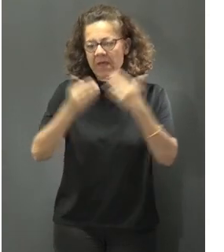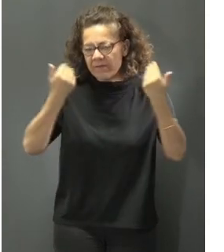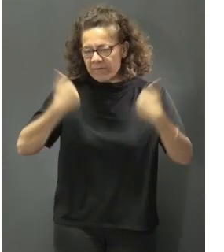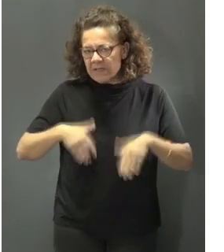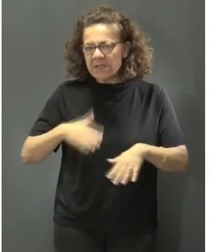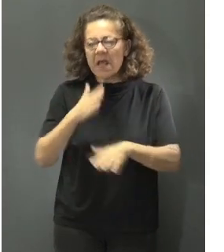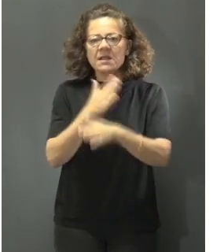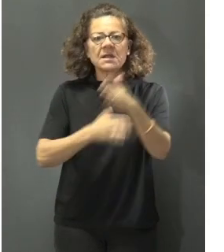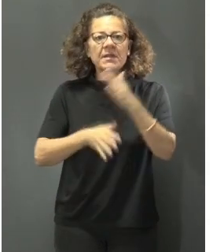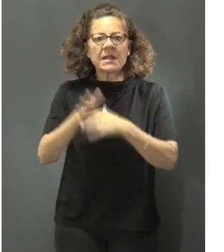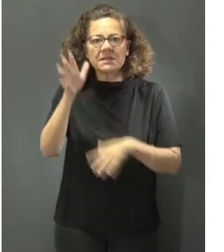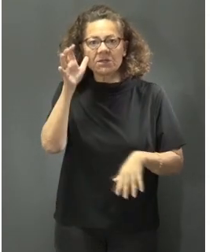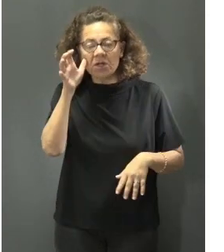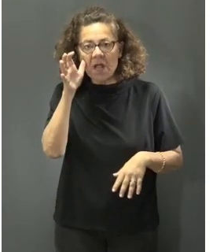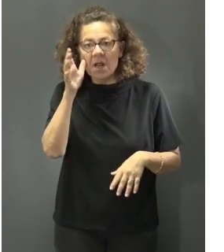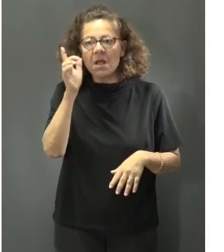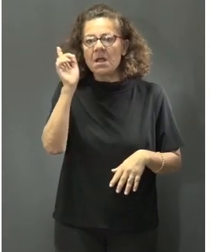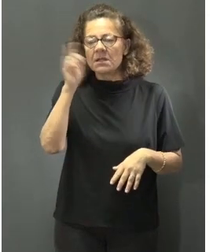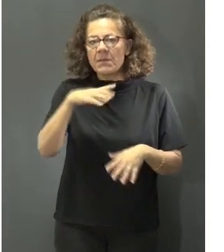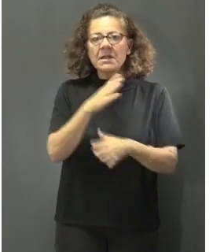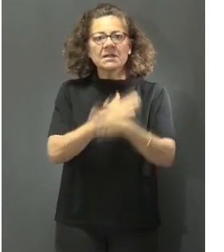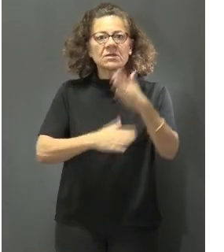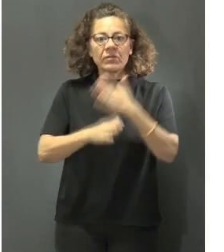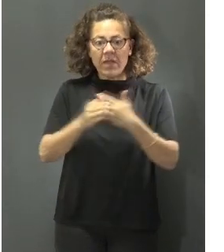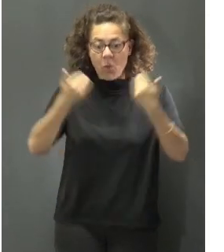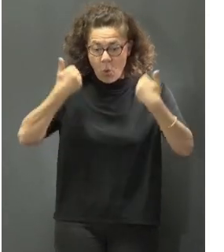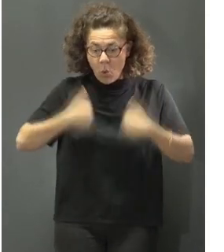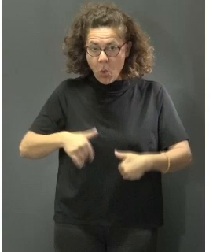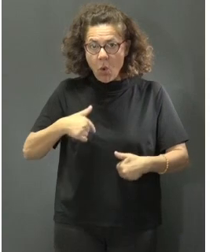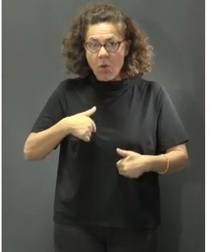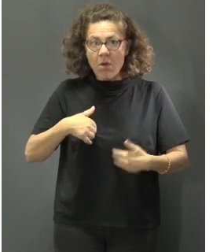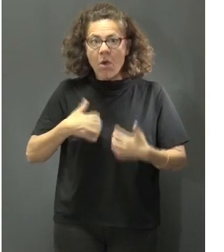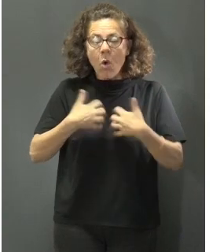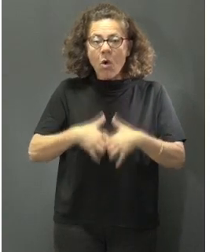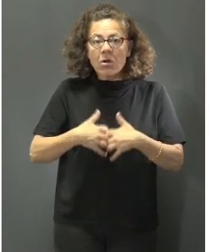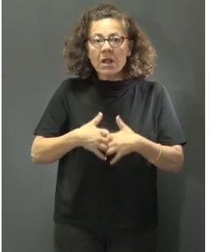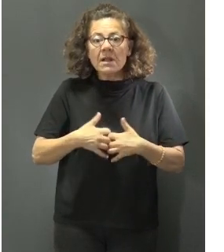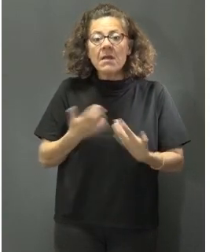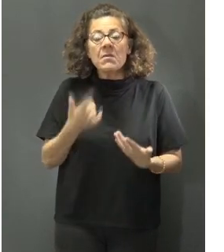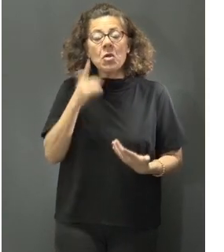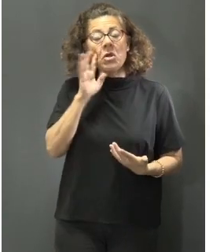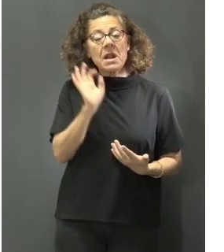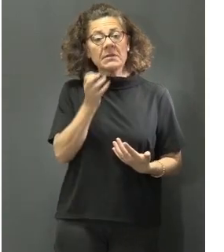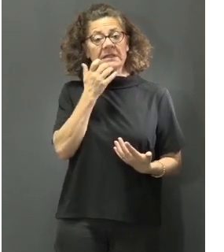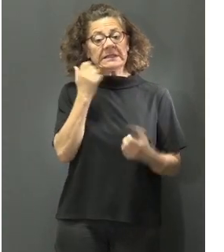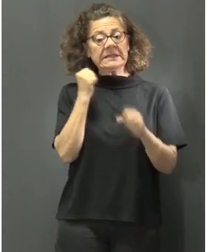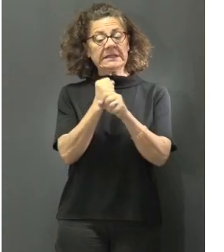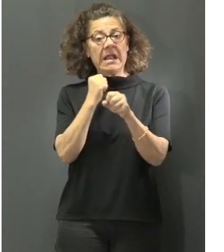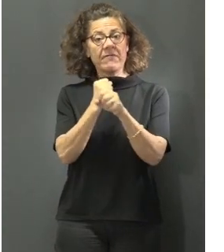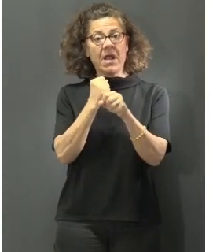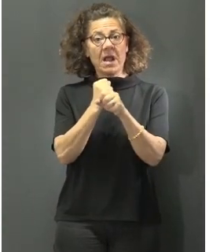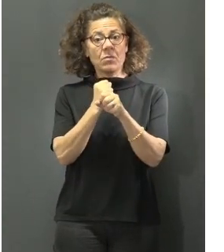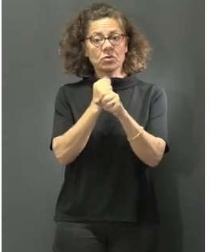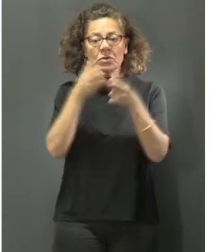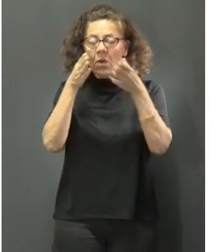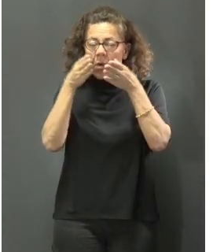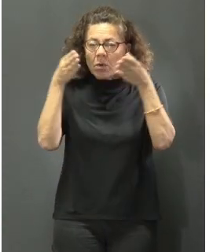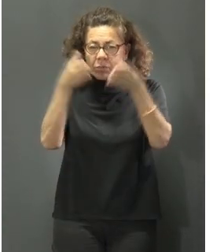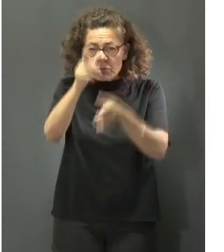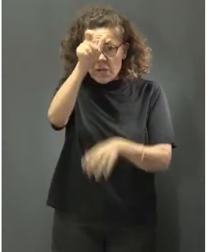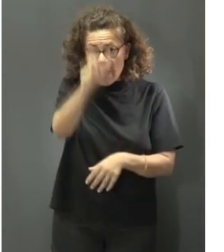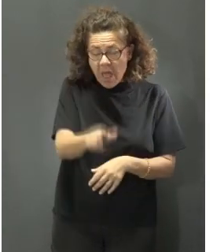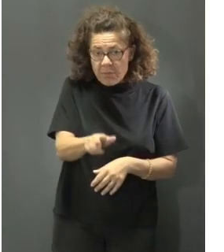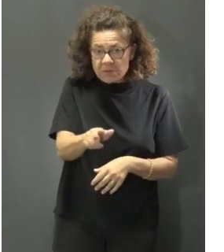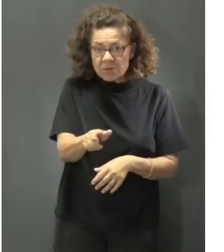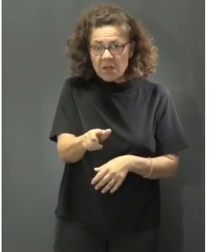discapacidad sensorial, incluido discapacidad orgánica, etcétera. Pero realmente si trabajamos centrado en la persona, que